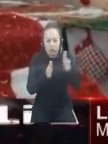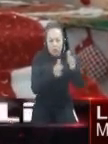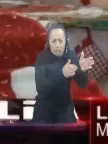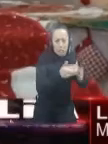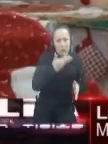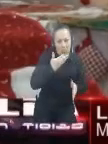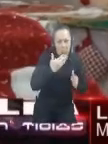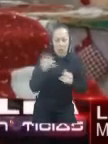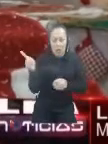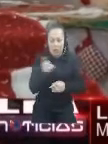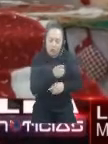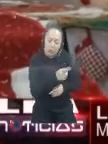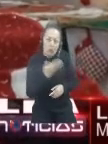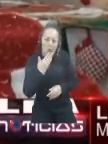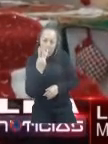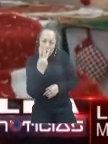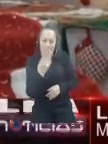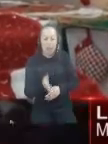Y